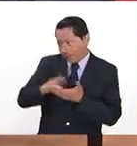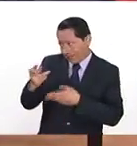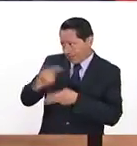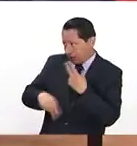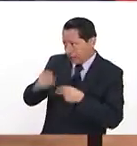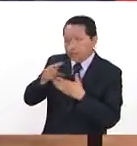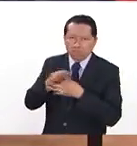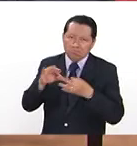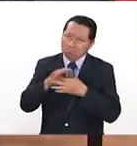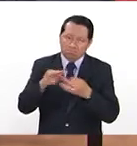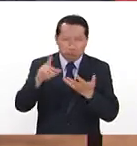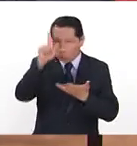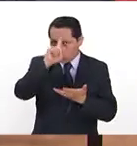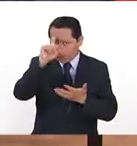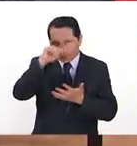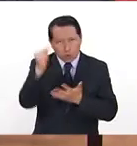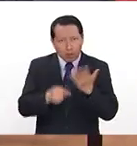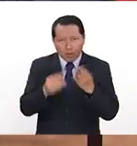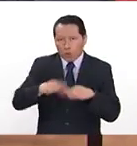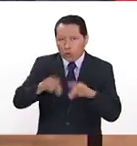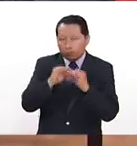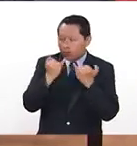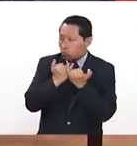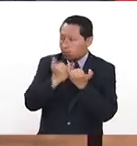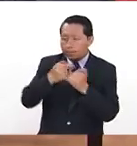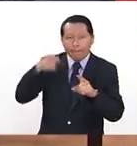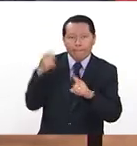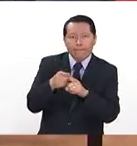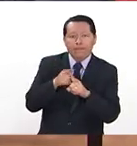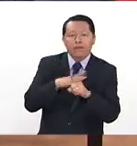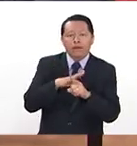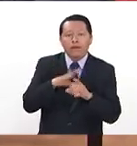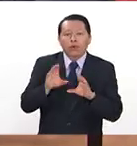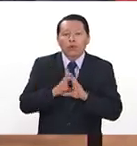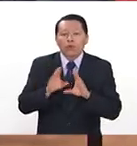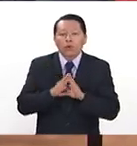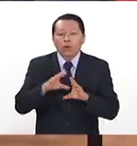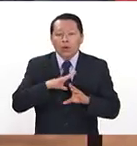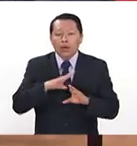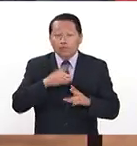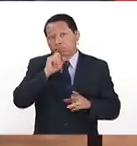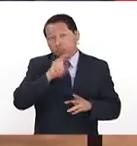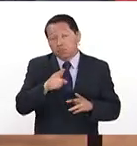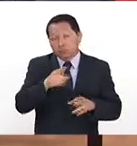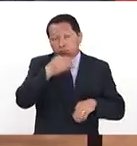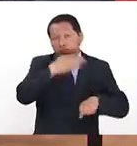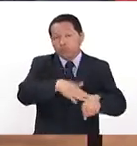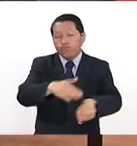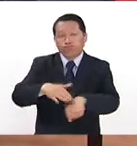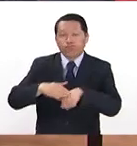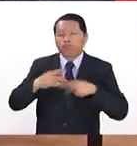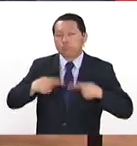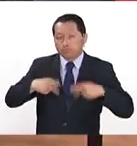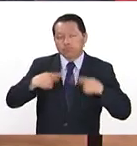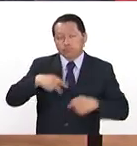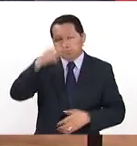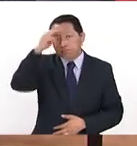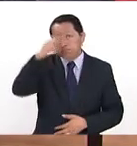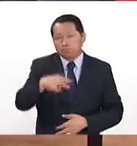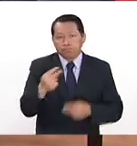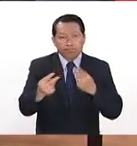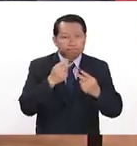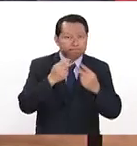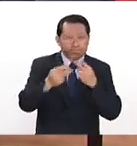estas importantes recomendaciones, poner en el foco pues, de las conciencias de los mexicanos, por supuesto de quienes nos